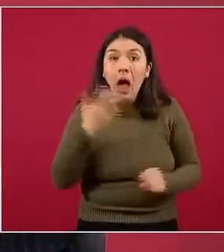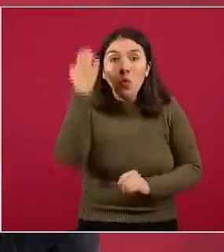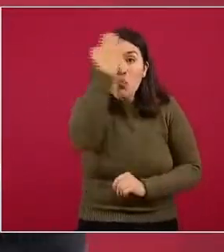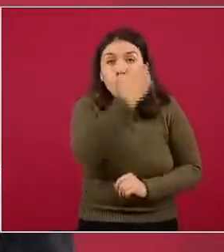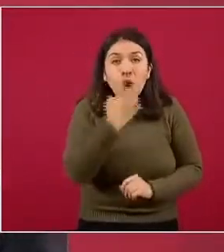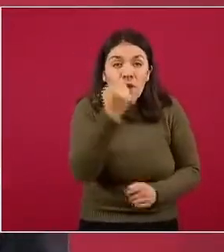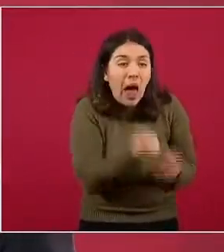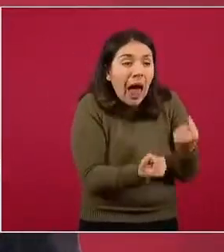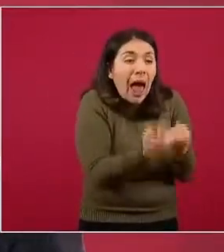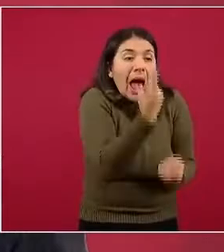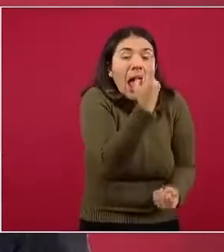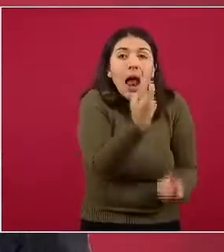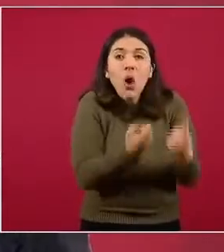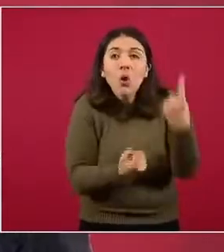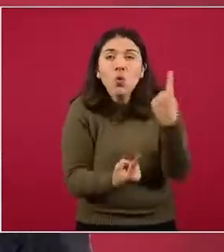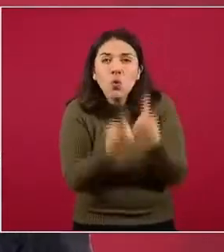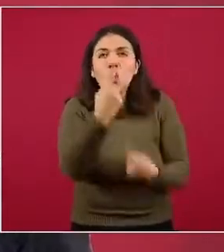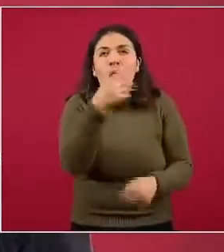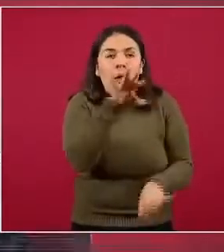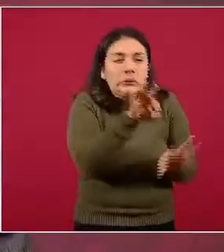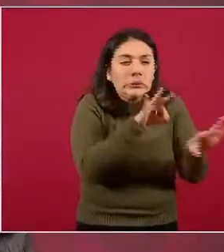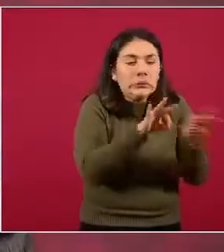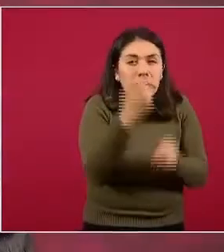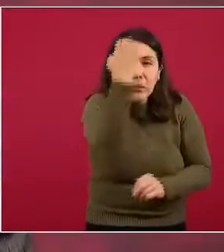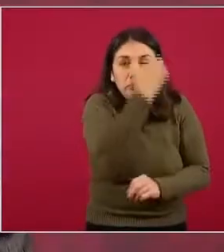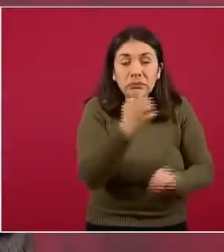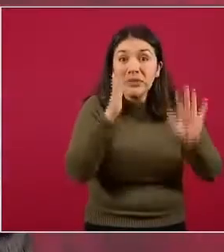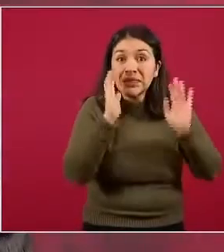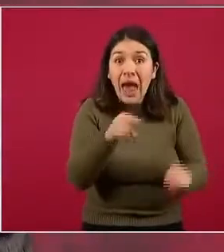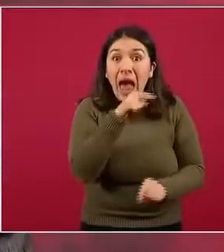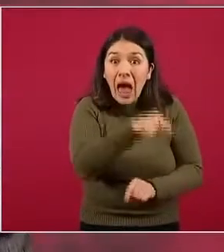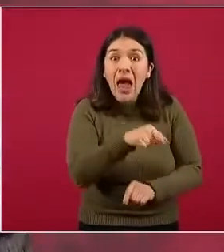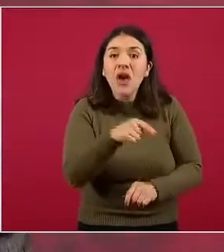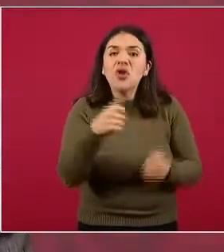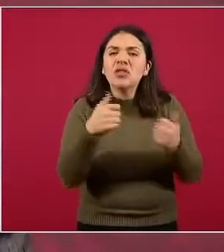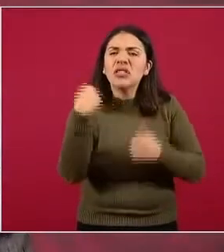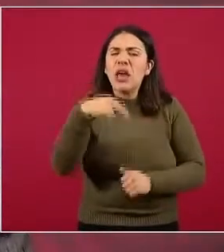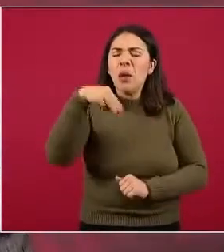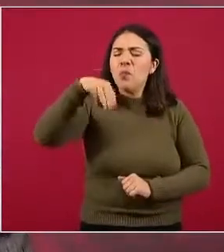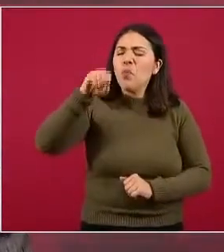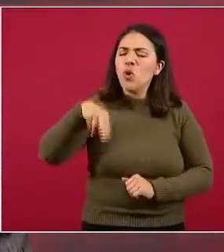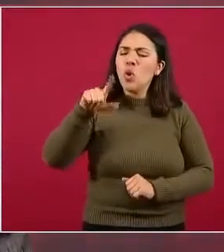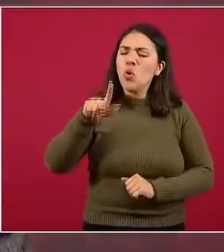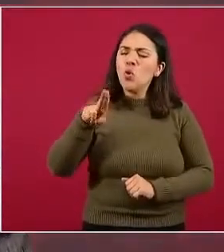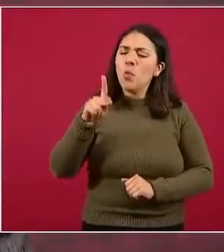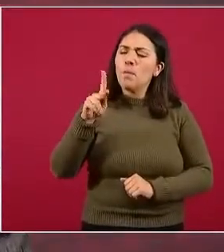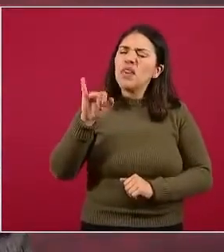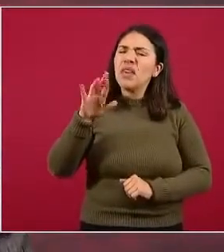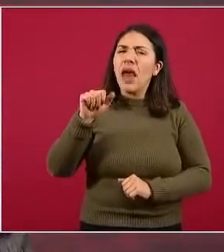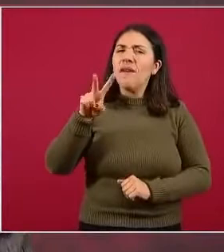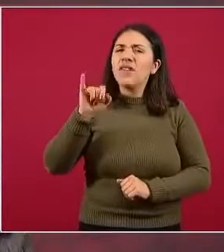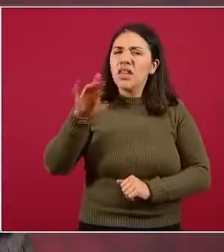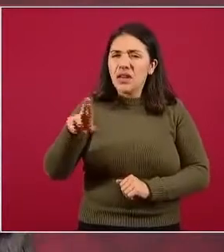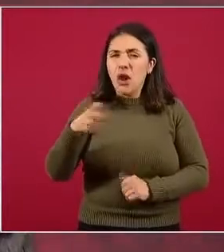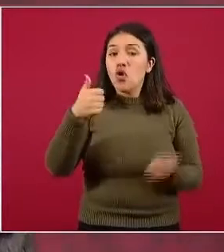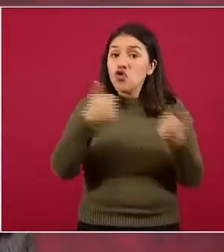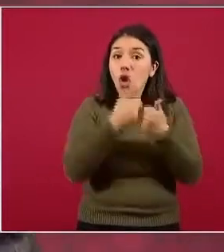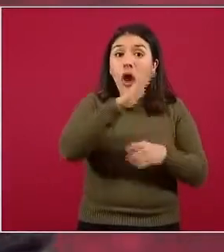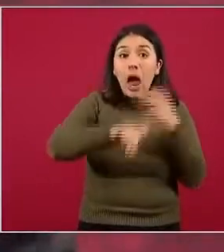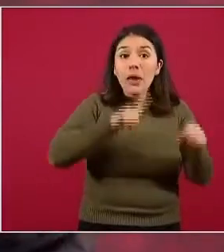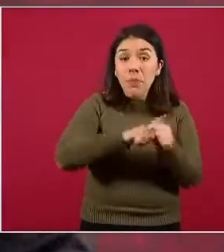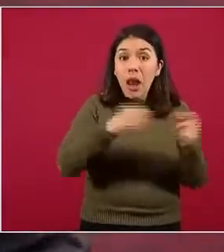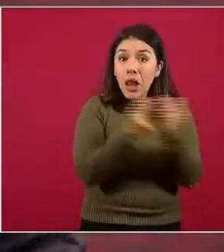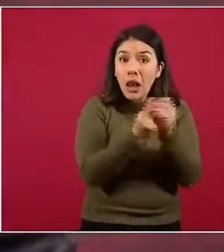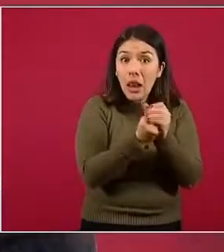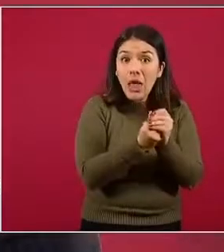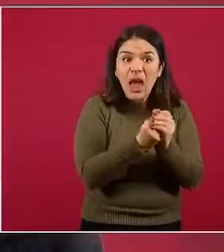algunos de los experimentos preliminares de este medicamento, el molnupiravir, en animales, se